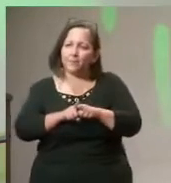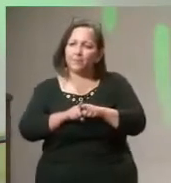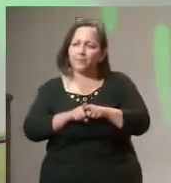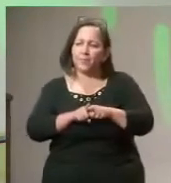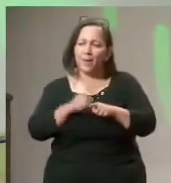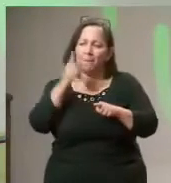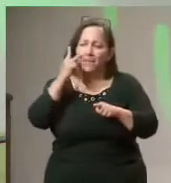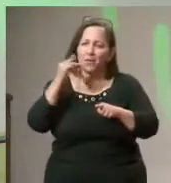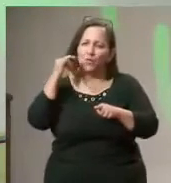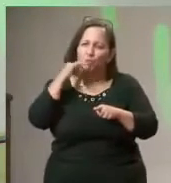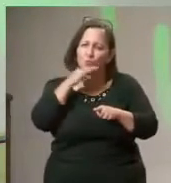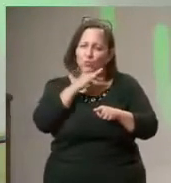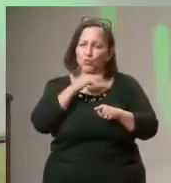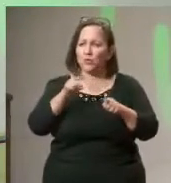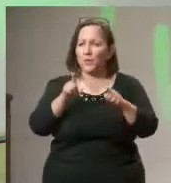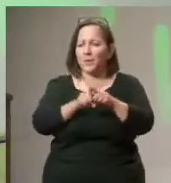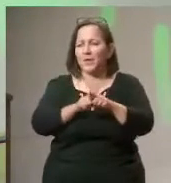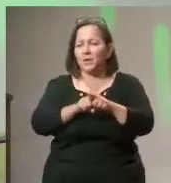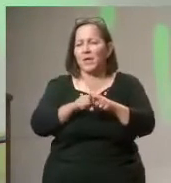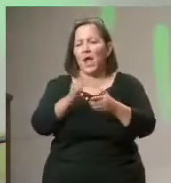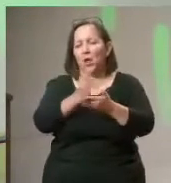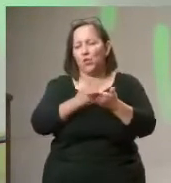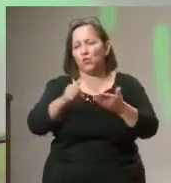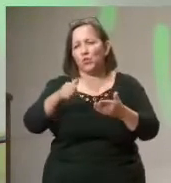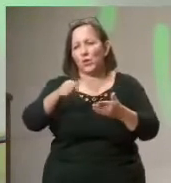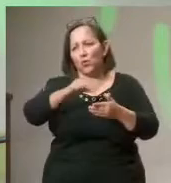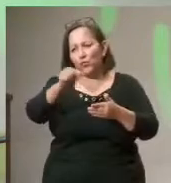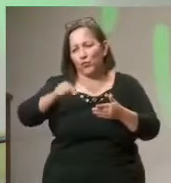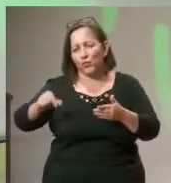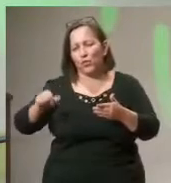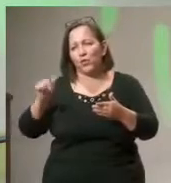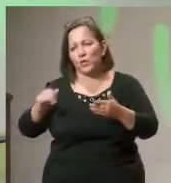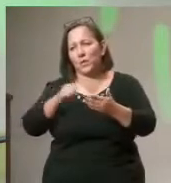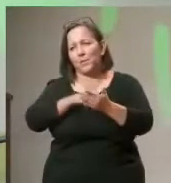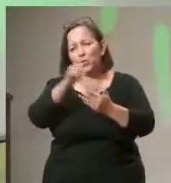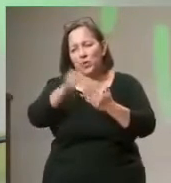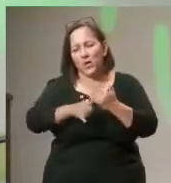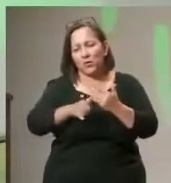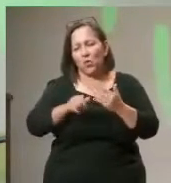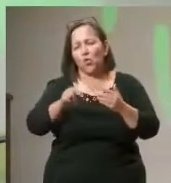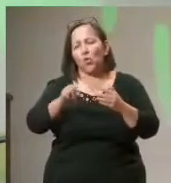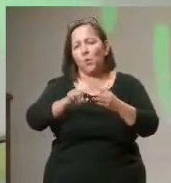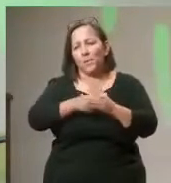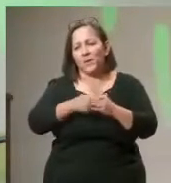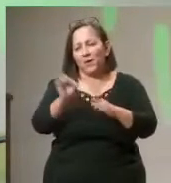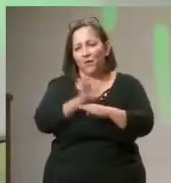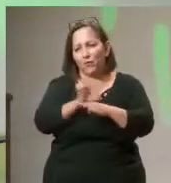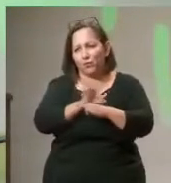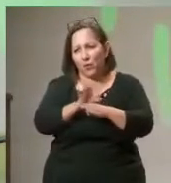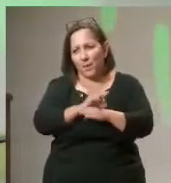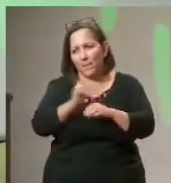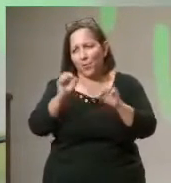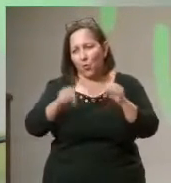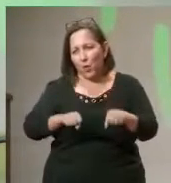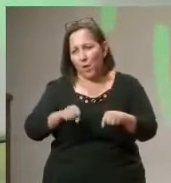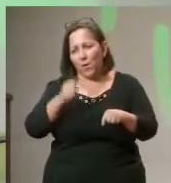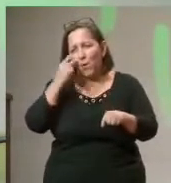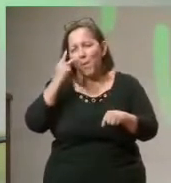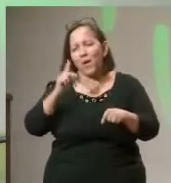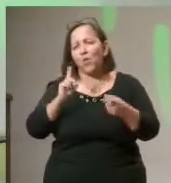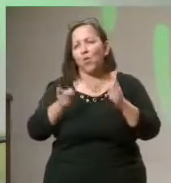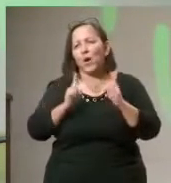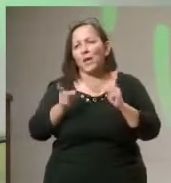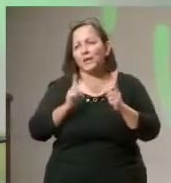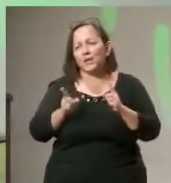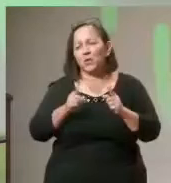estos contaminantes en algunos de los ríos para que cuando este proyecto empiece a funcionar podamos ver cuál ha sido